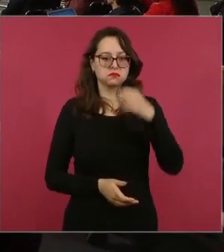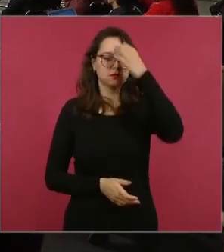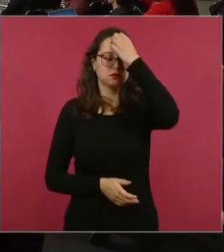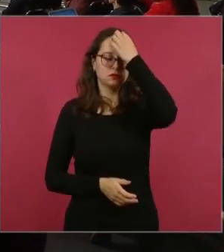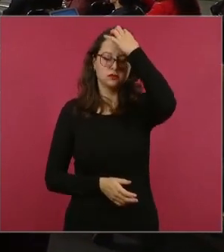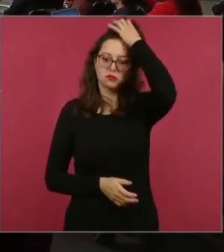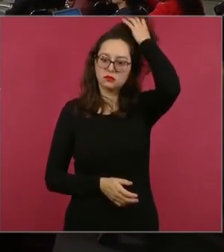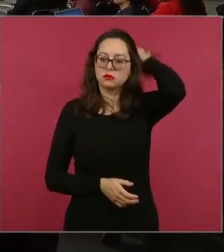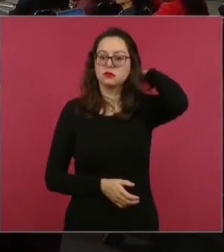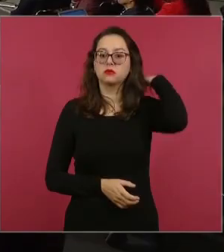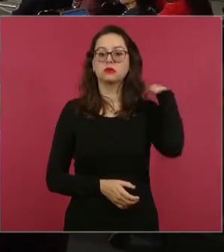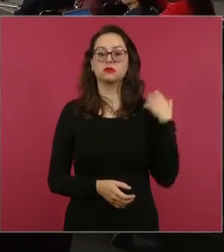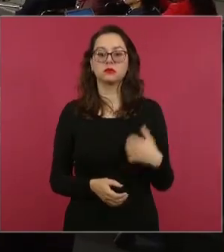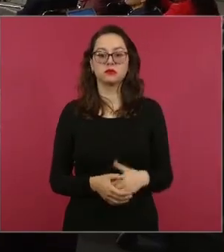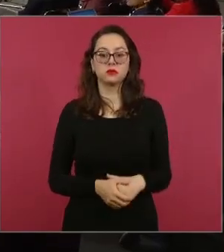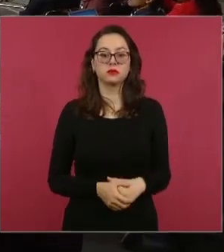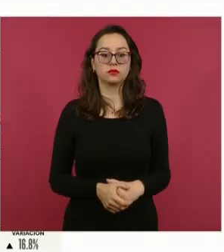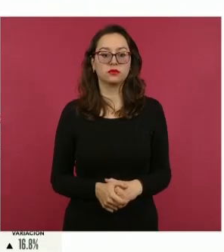las